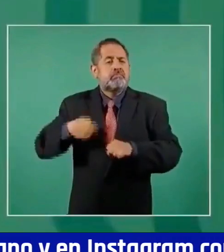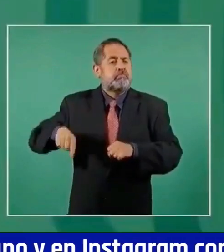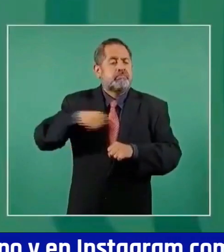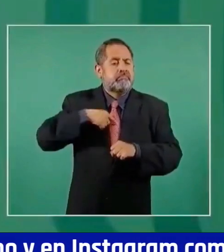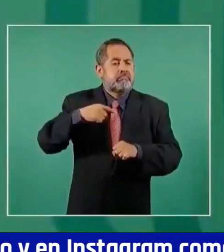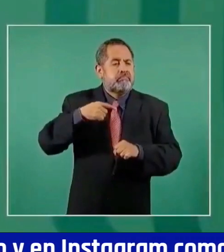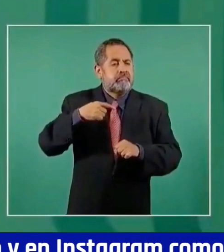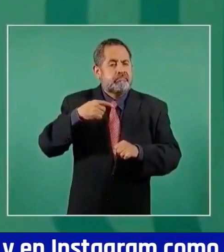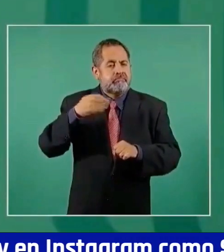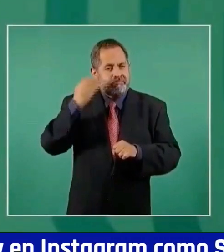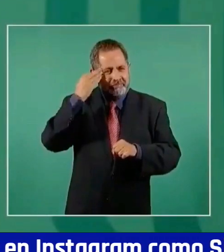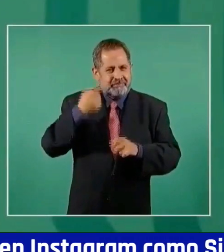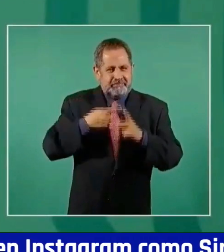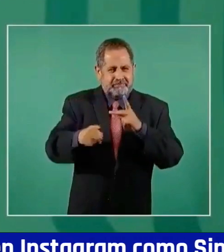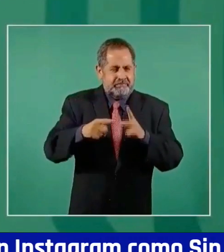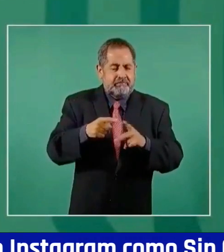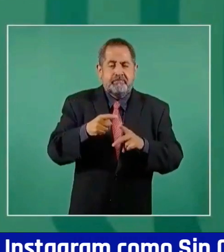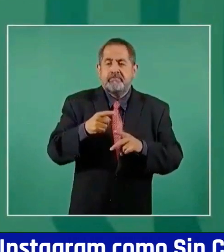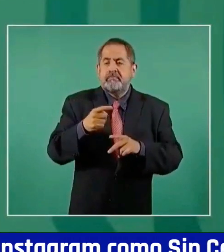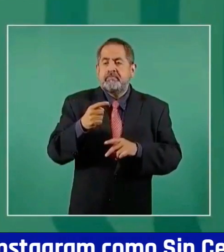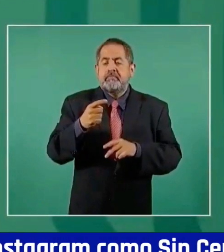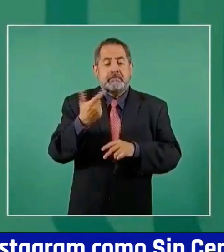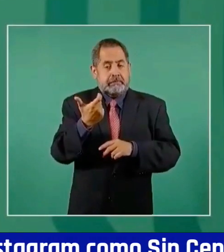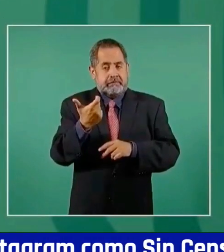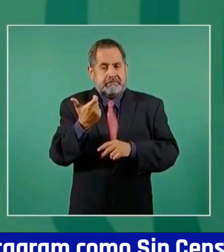no se ha depreciado nuestra moneda.